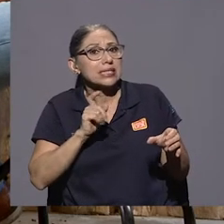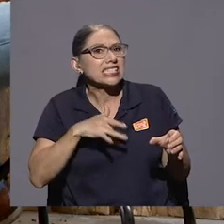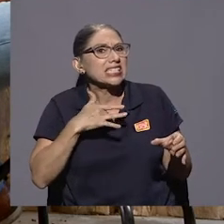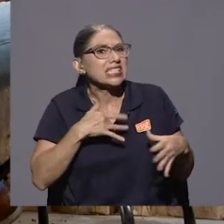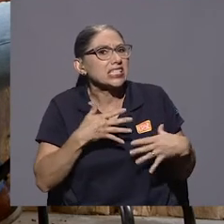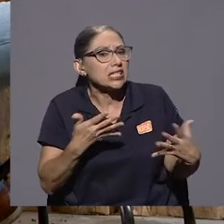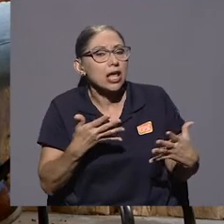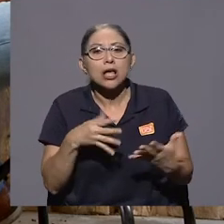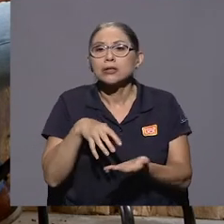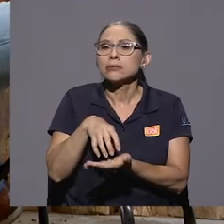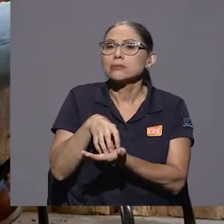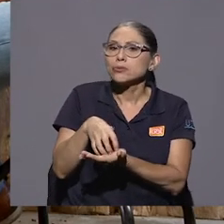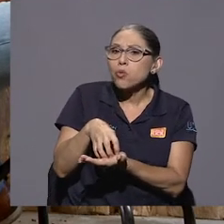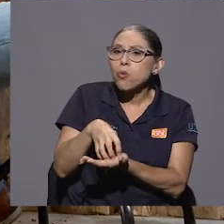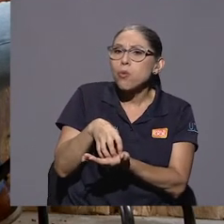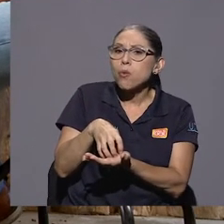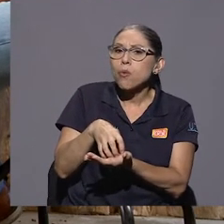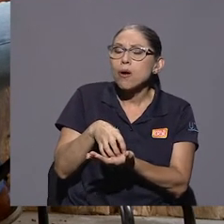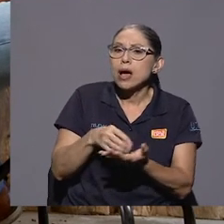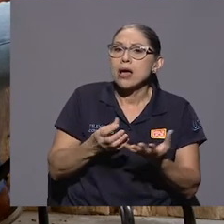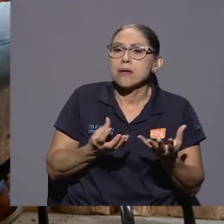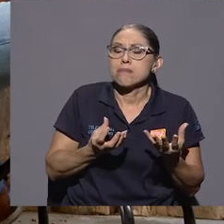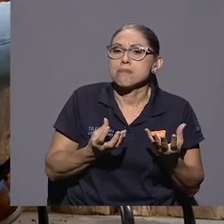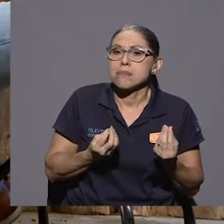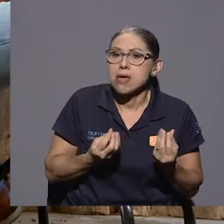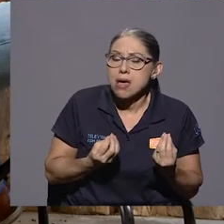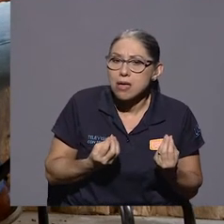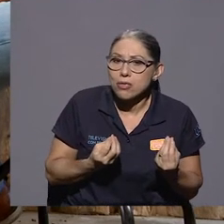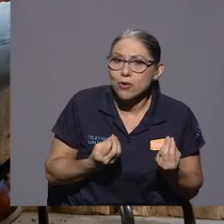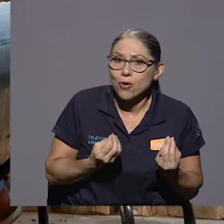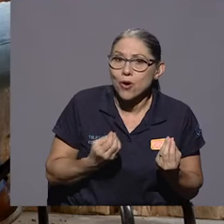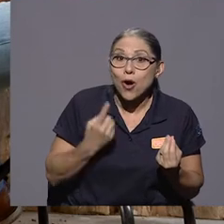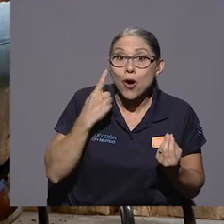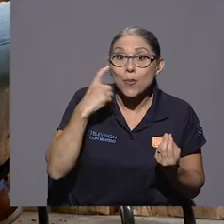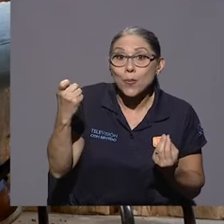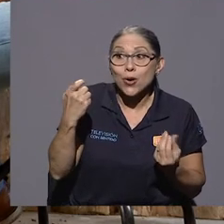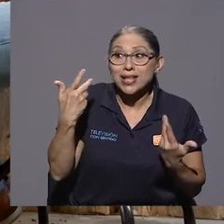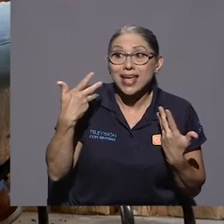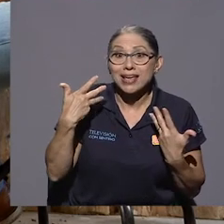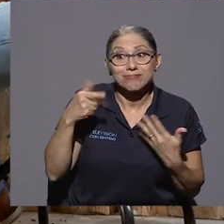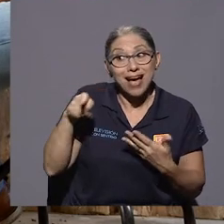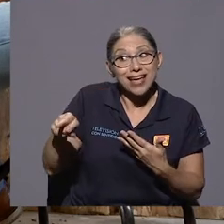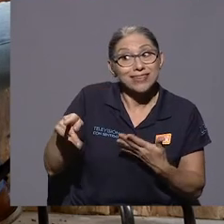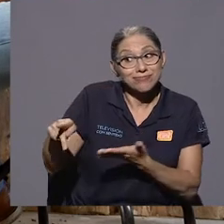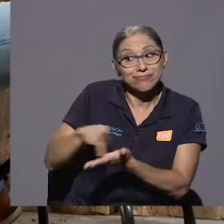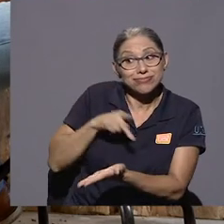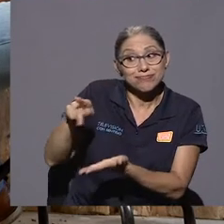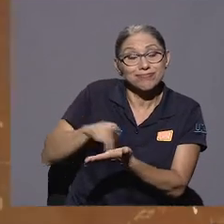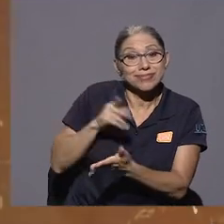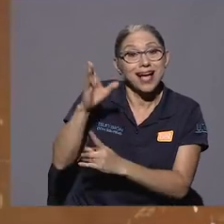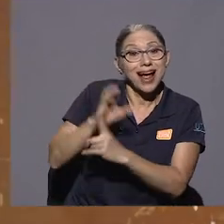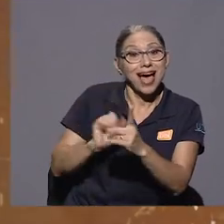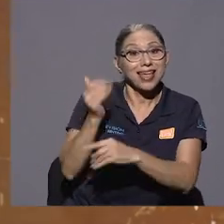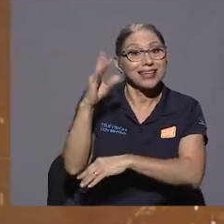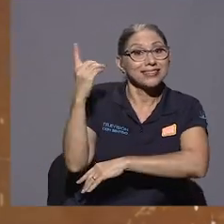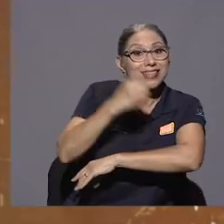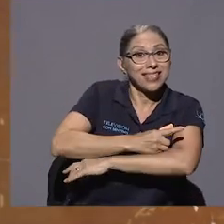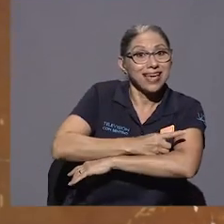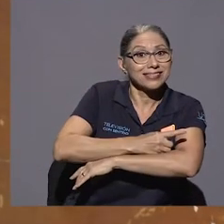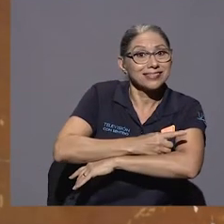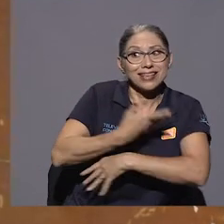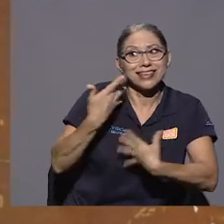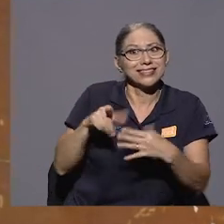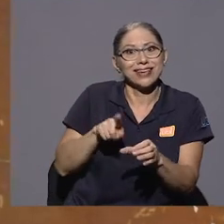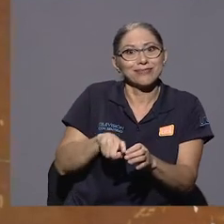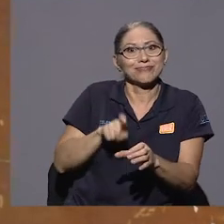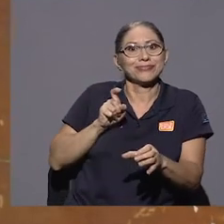miedo, porque está saliendo de un mundo en el que el cheque te llega cada 15 días. Que usted lo conocía. Uh-huh. En